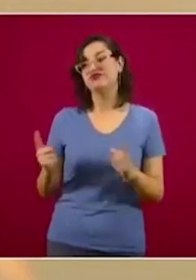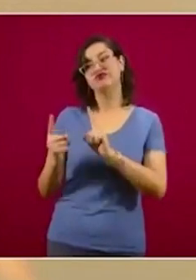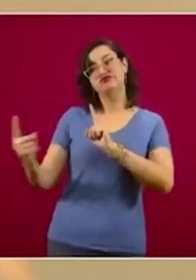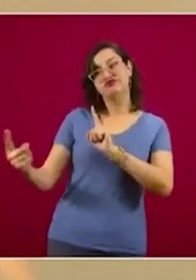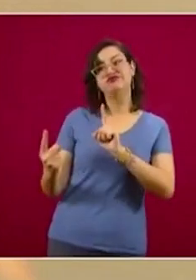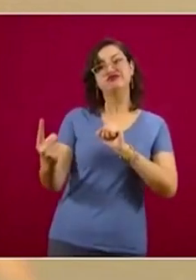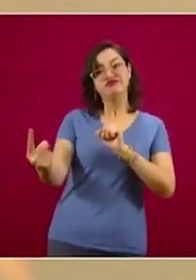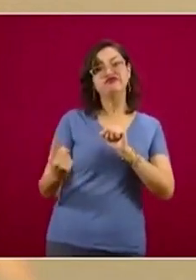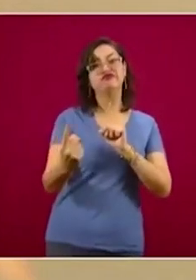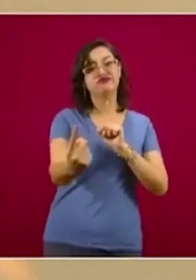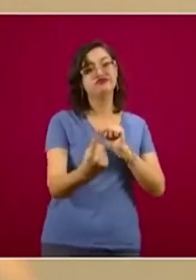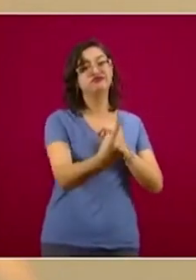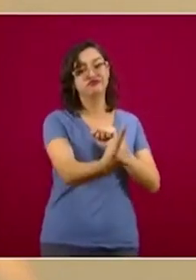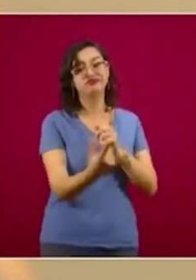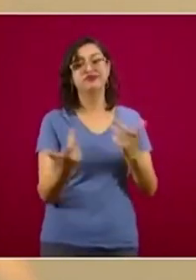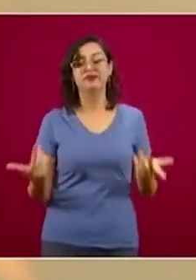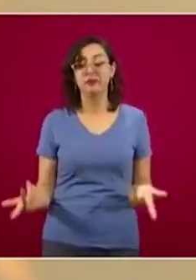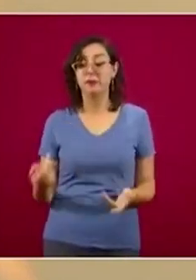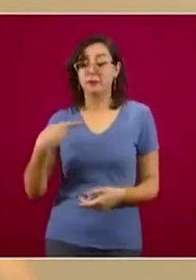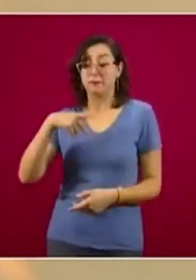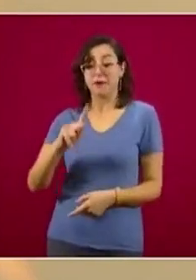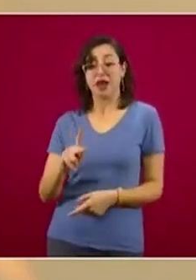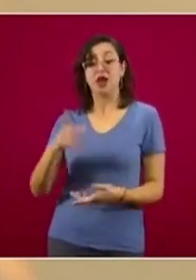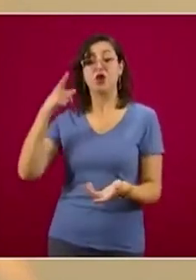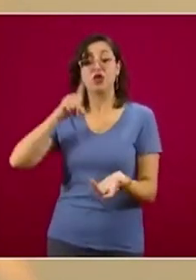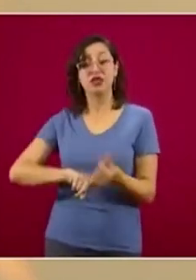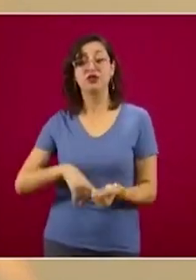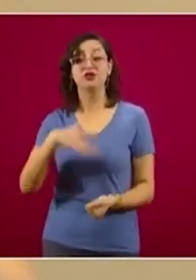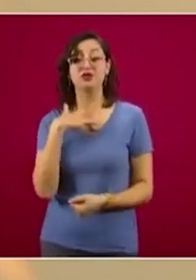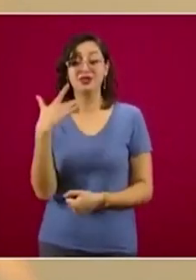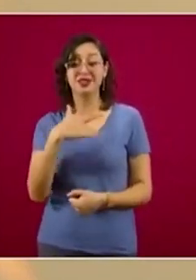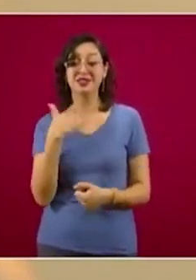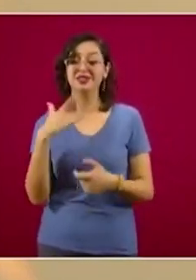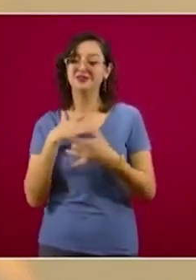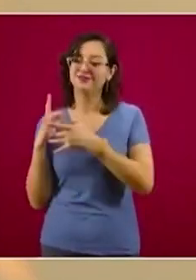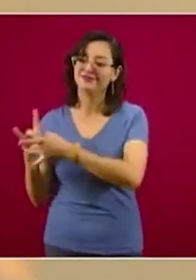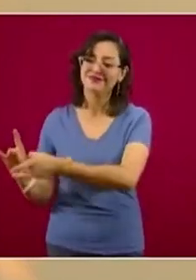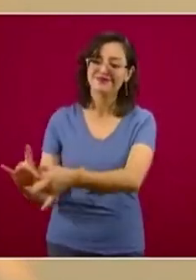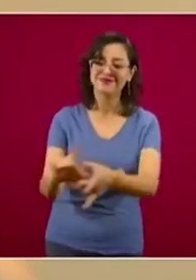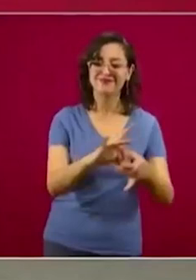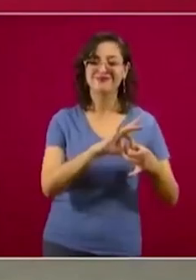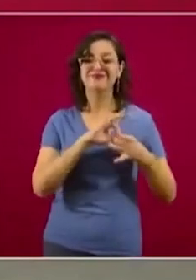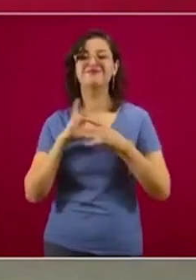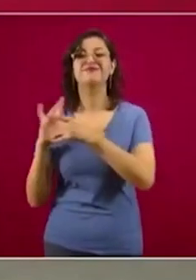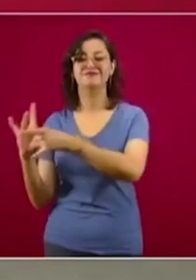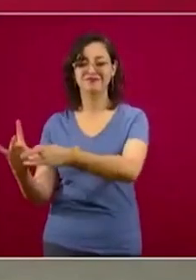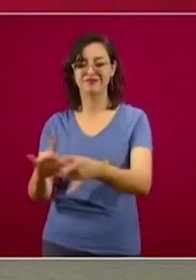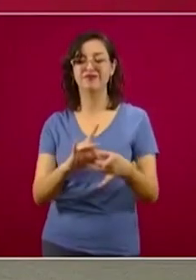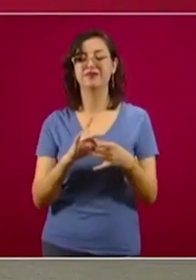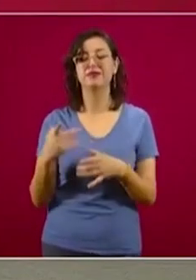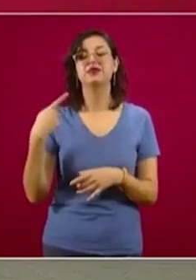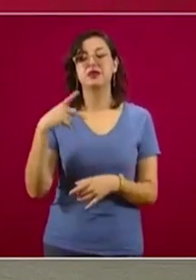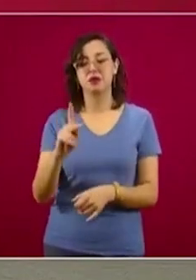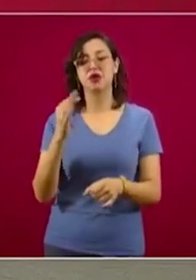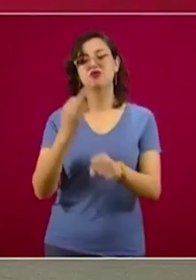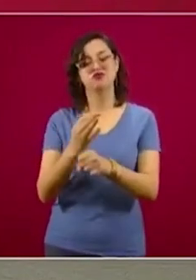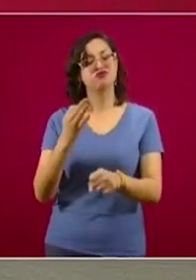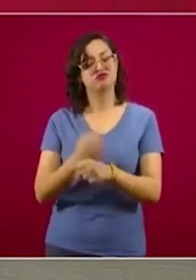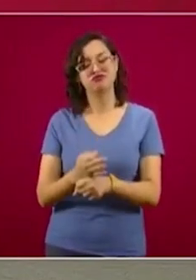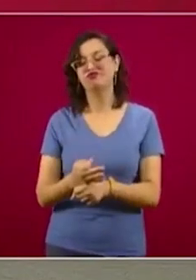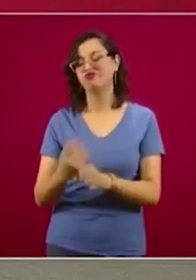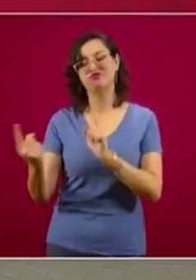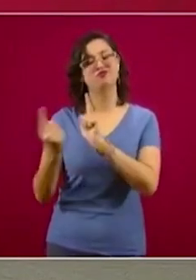unos de otros, emocional y sentimentalmente muy conectadas y conectados, pero por ahora